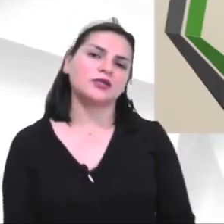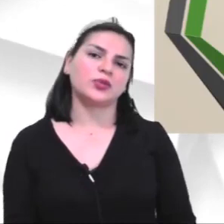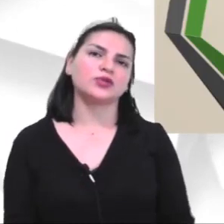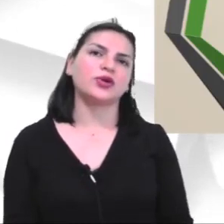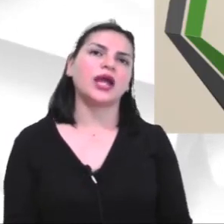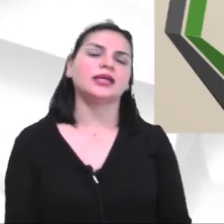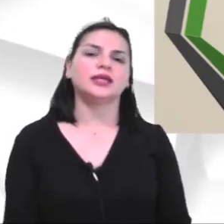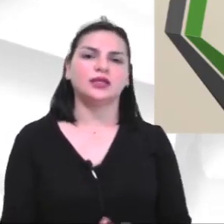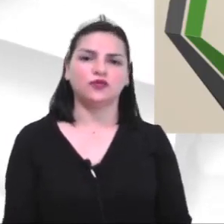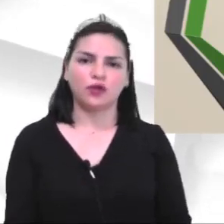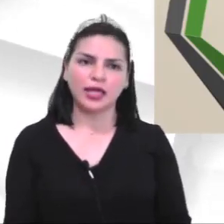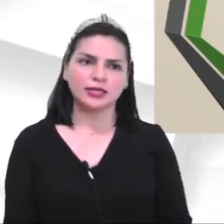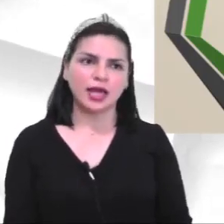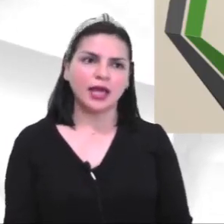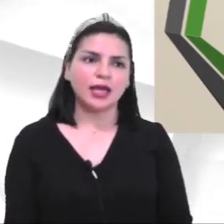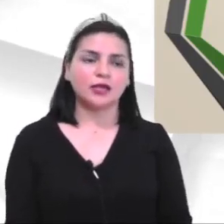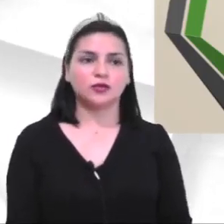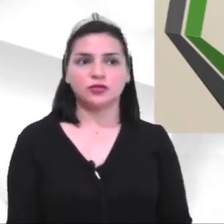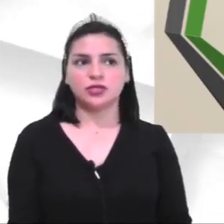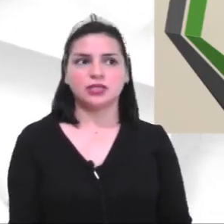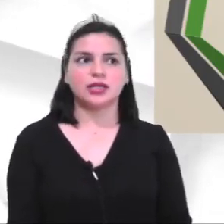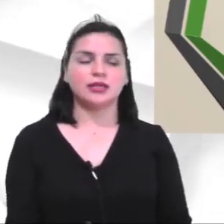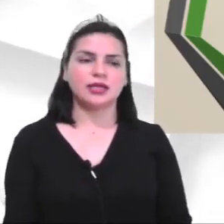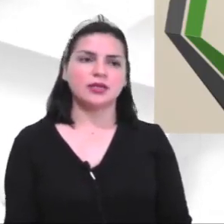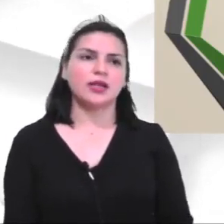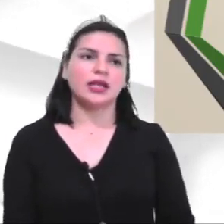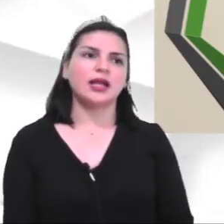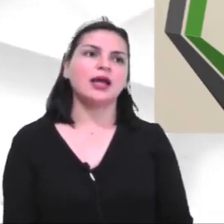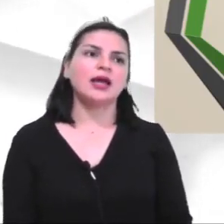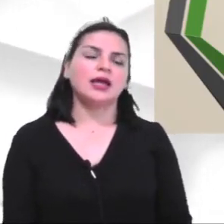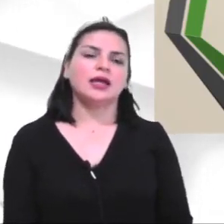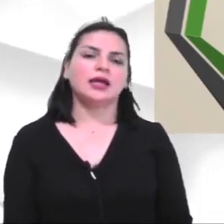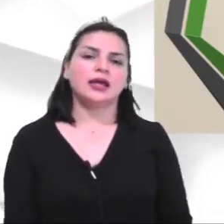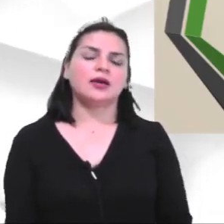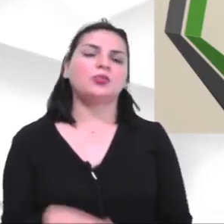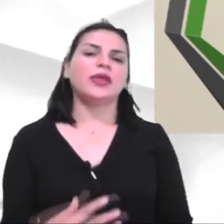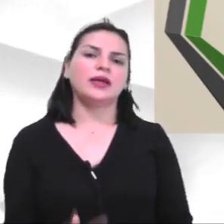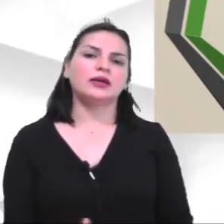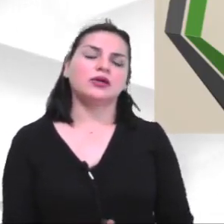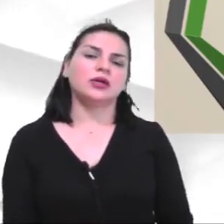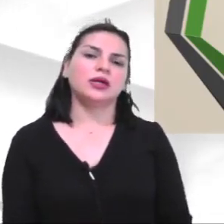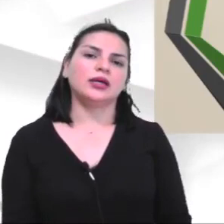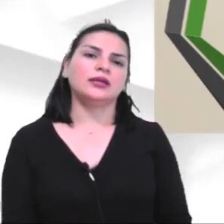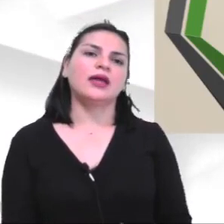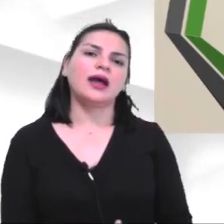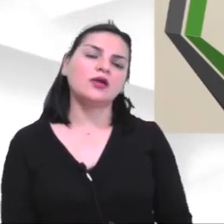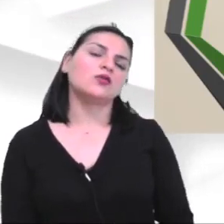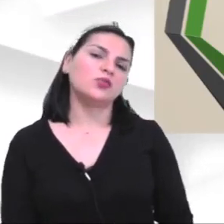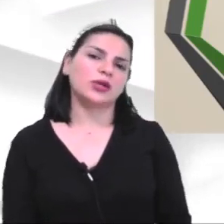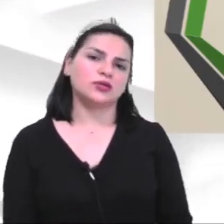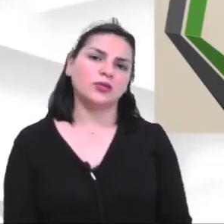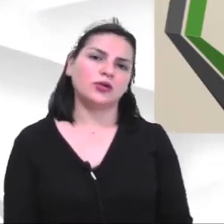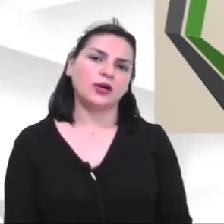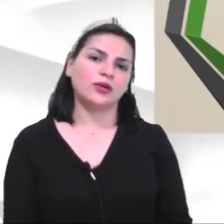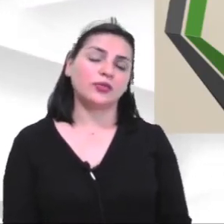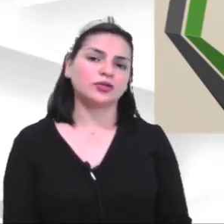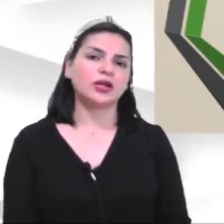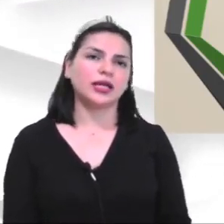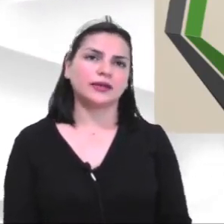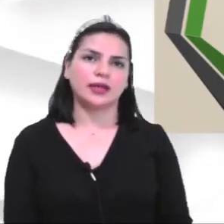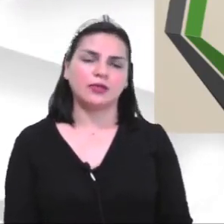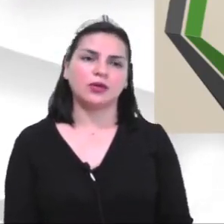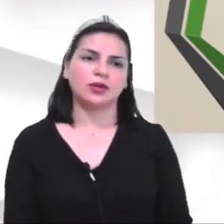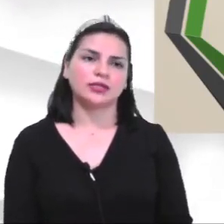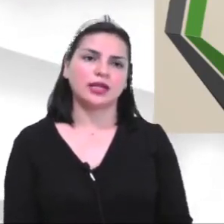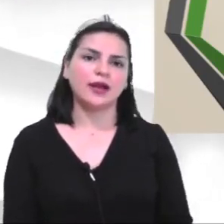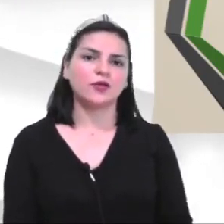a X persona y tiene influencia, entonces de esa manera pueden darle un puesto mejor a una persona y